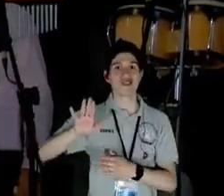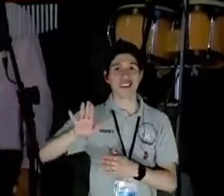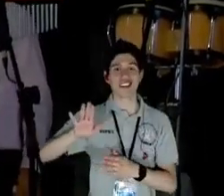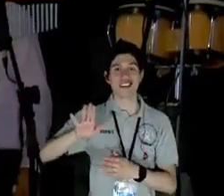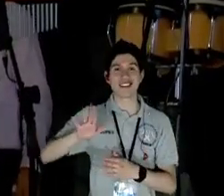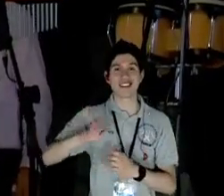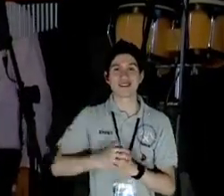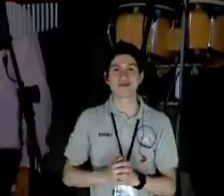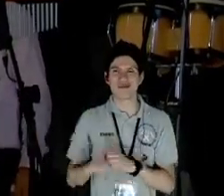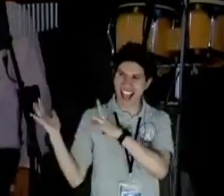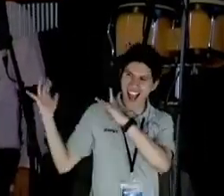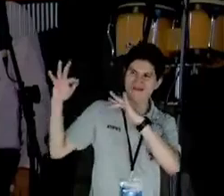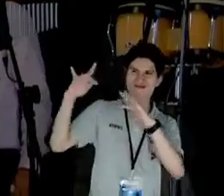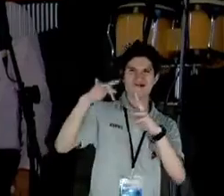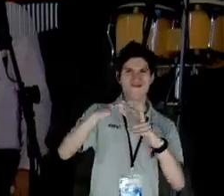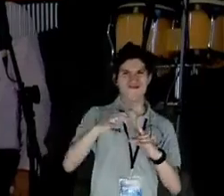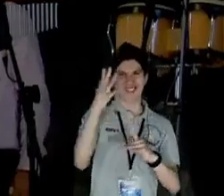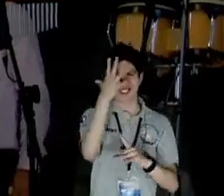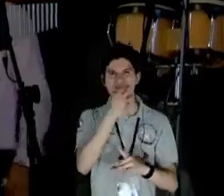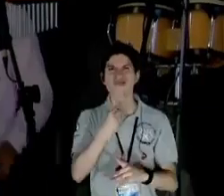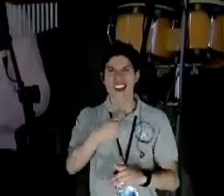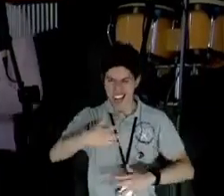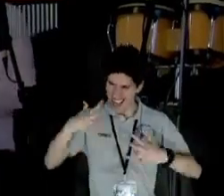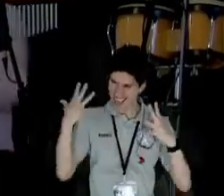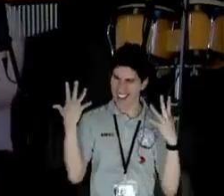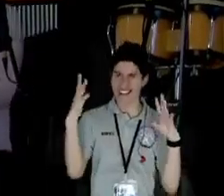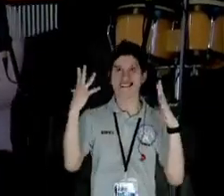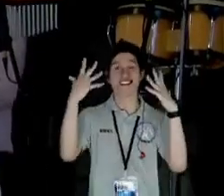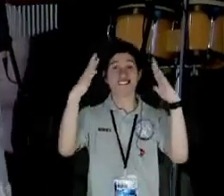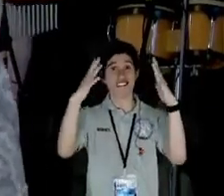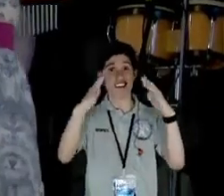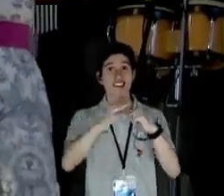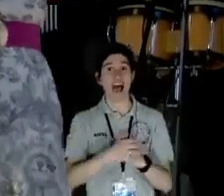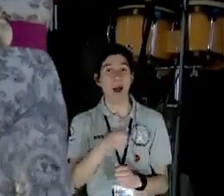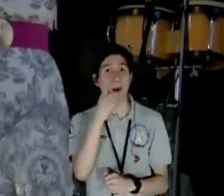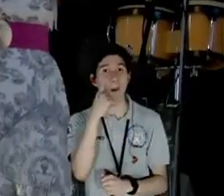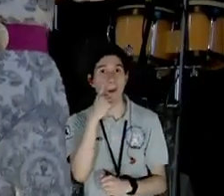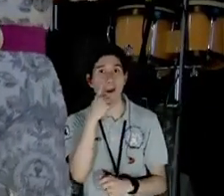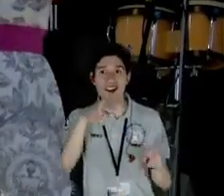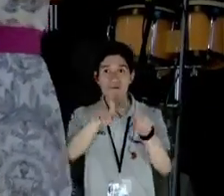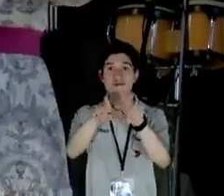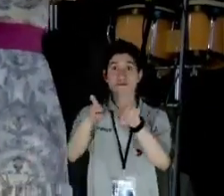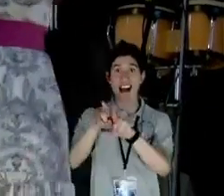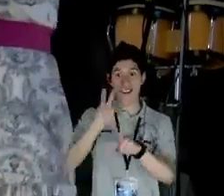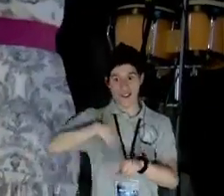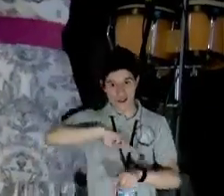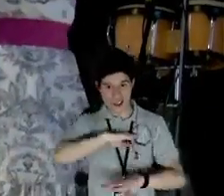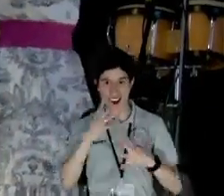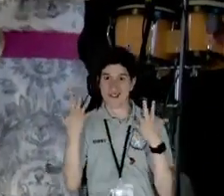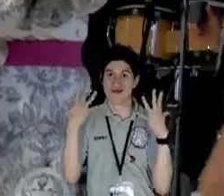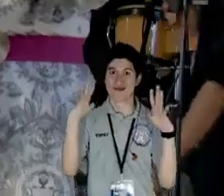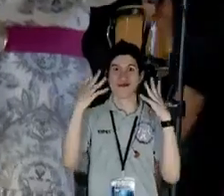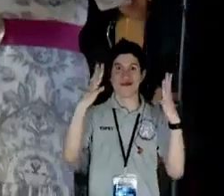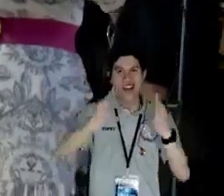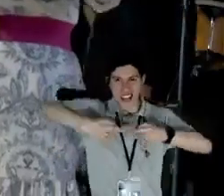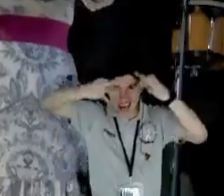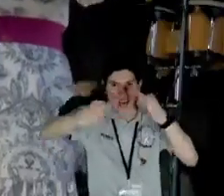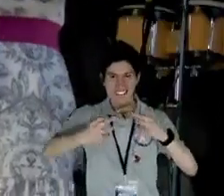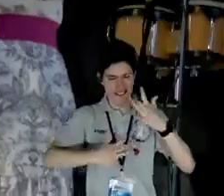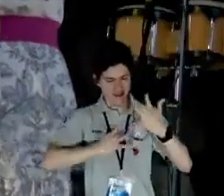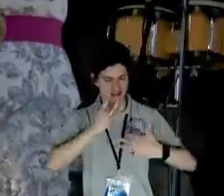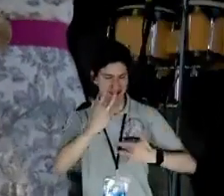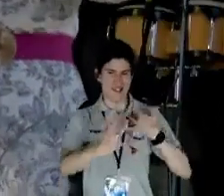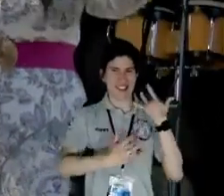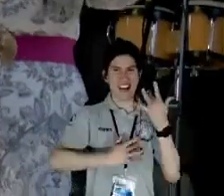gran convención, esta fiesta. Hermano, nuestra fiesta sí que realmente se goza,